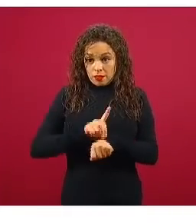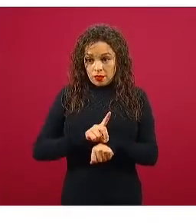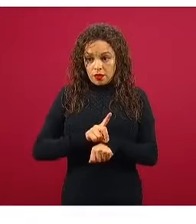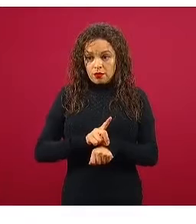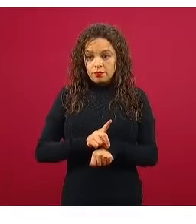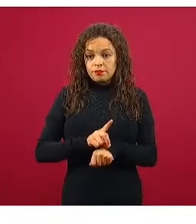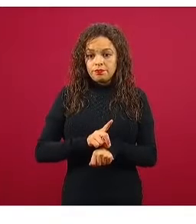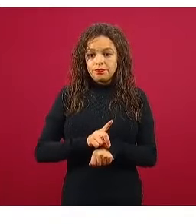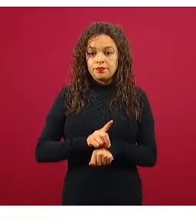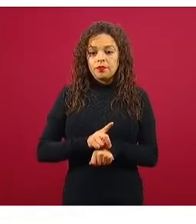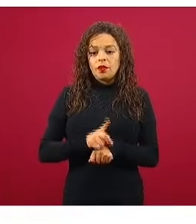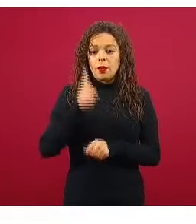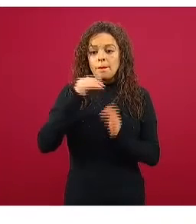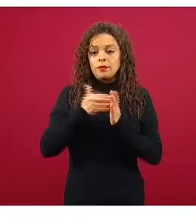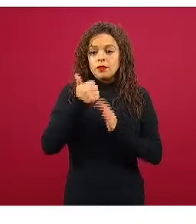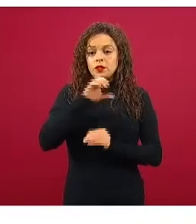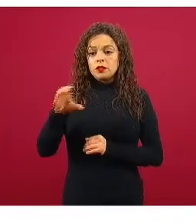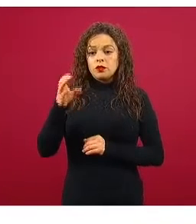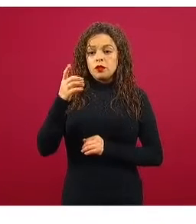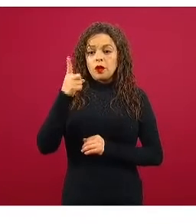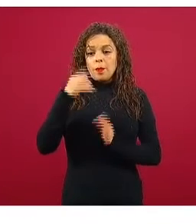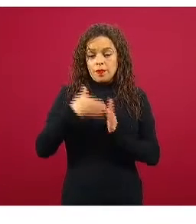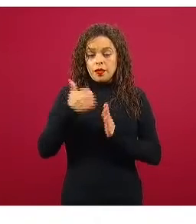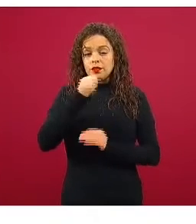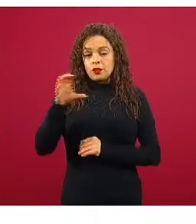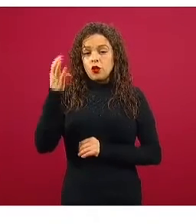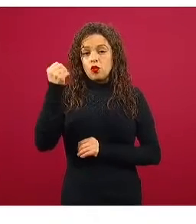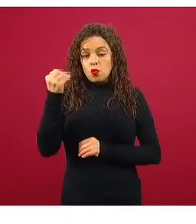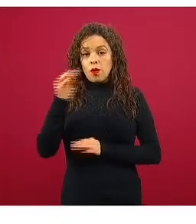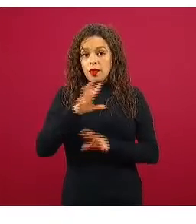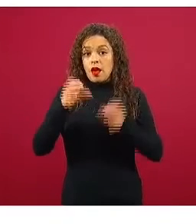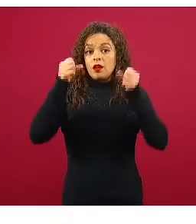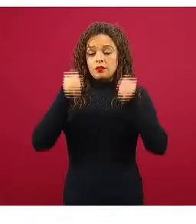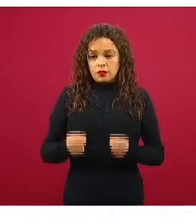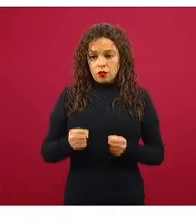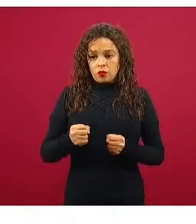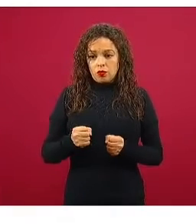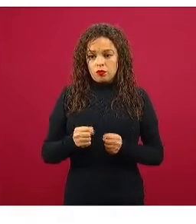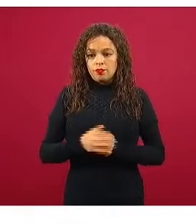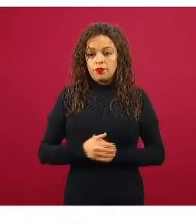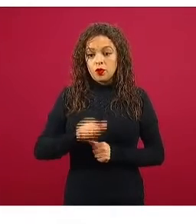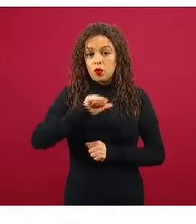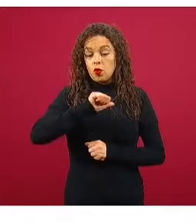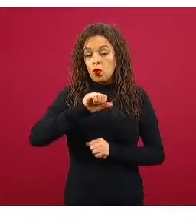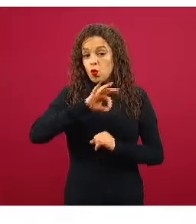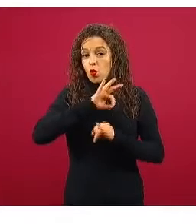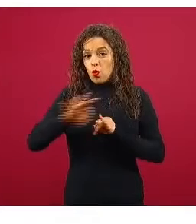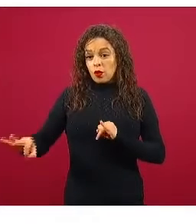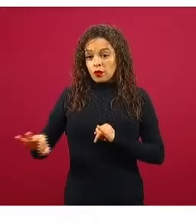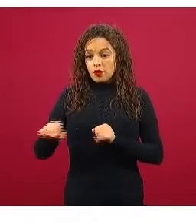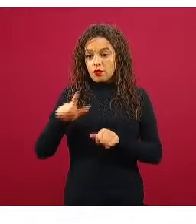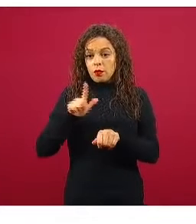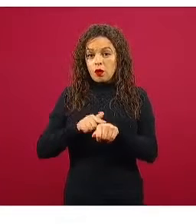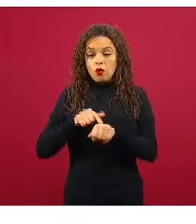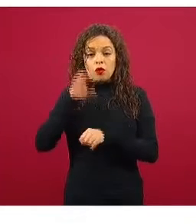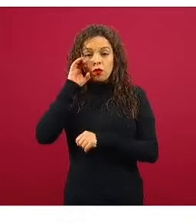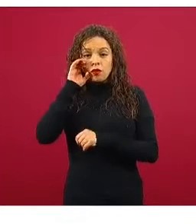1.609 nuevos casos confirmados, los podemos ver en la última barra de color naranja en la parte